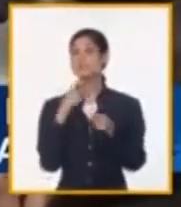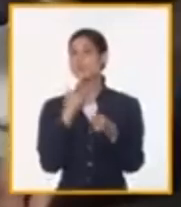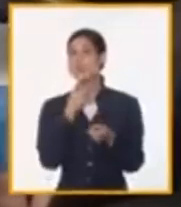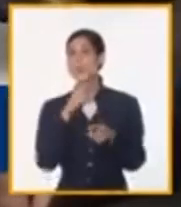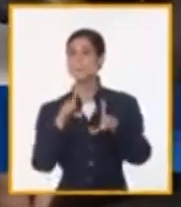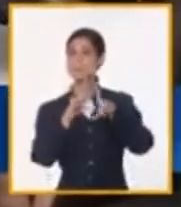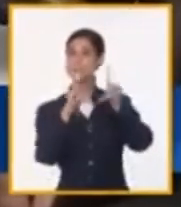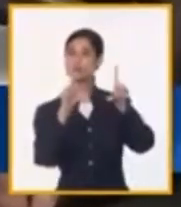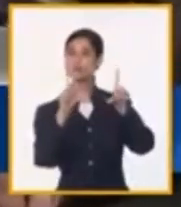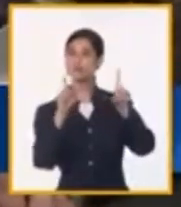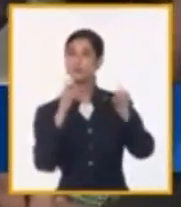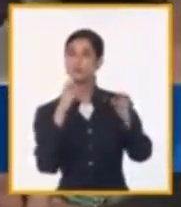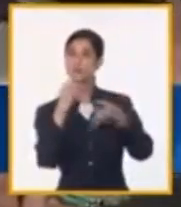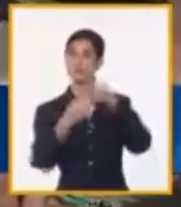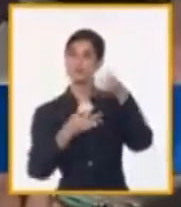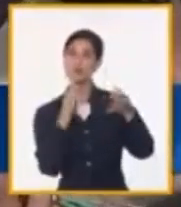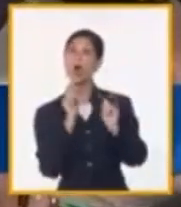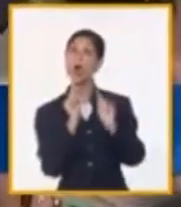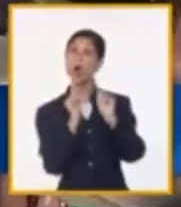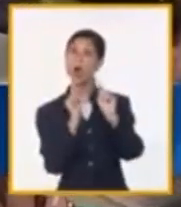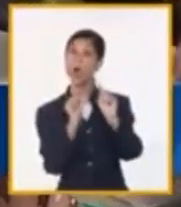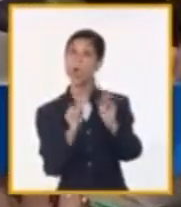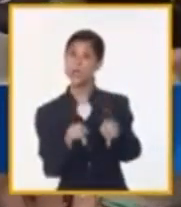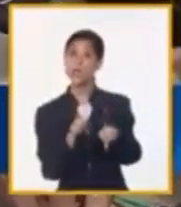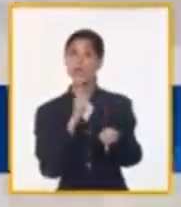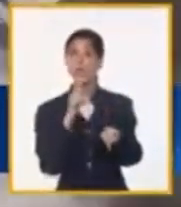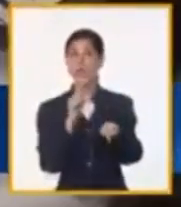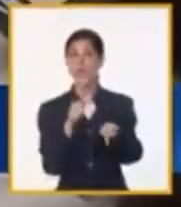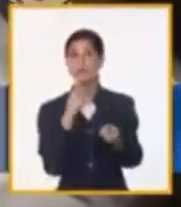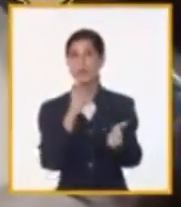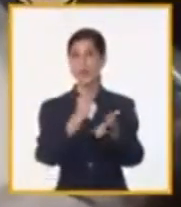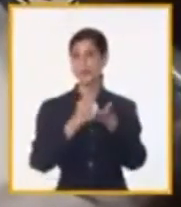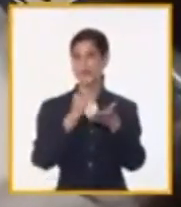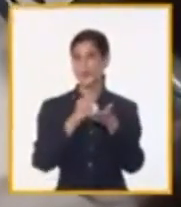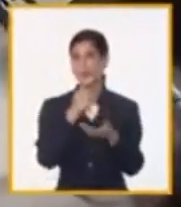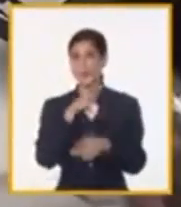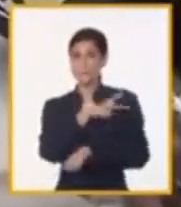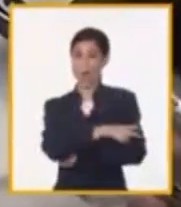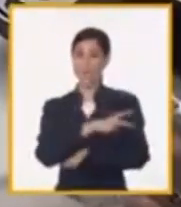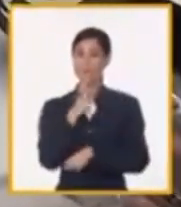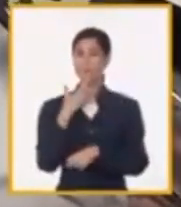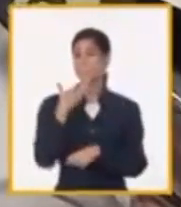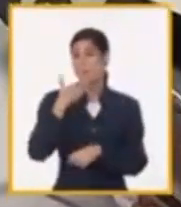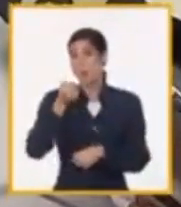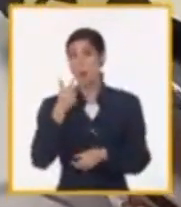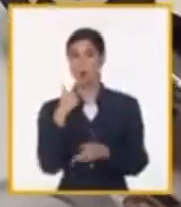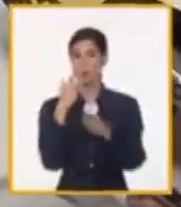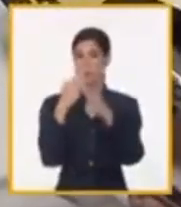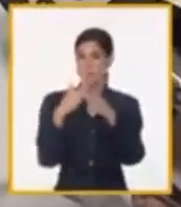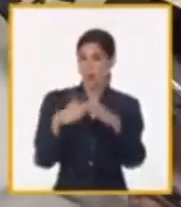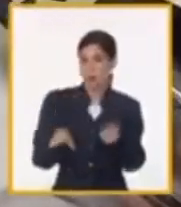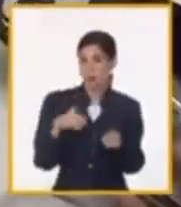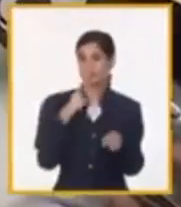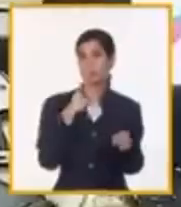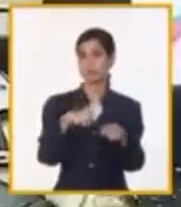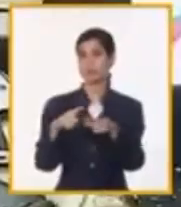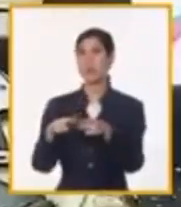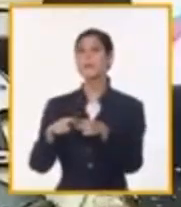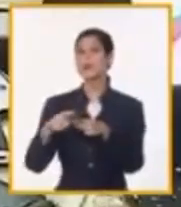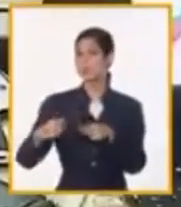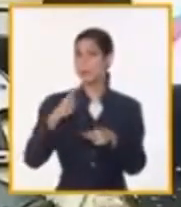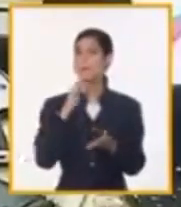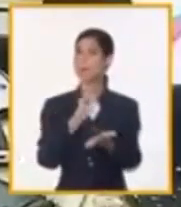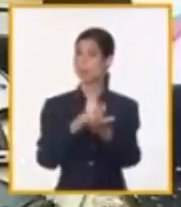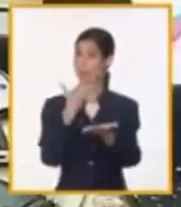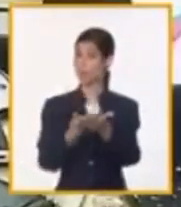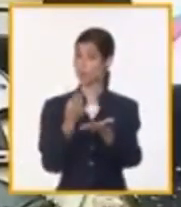genera certezas de alguna más tranquilidad al país pero necesitamos conocer la propuesta ya de manera más detallada pero los